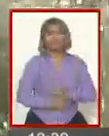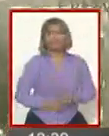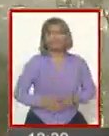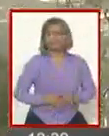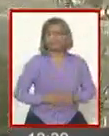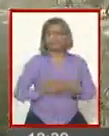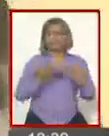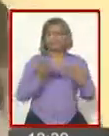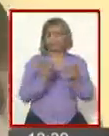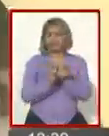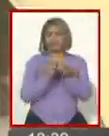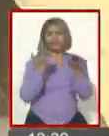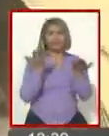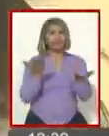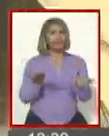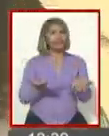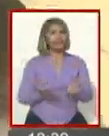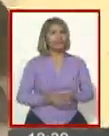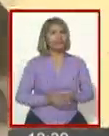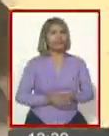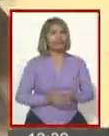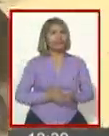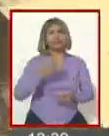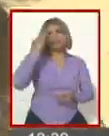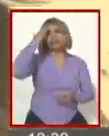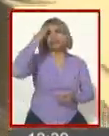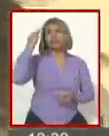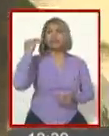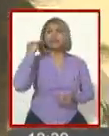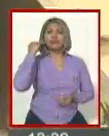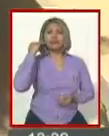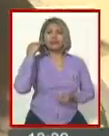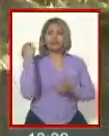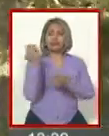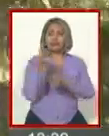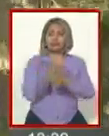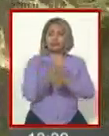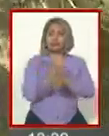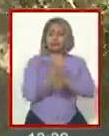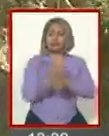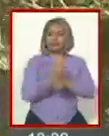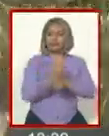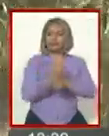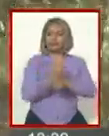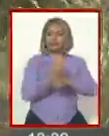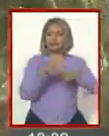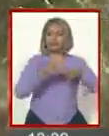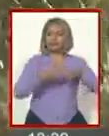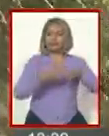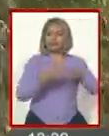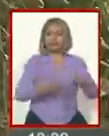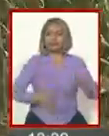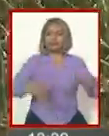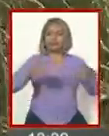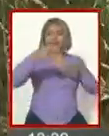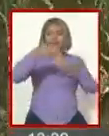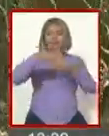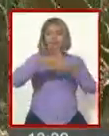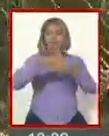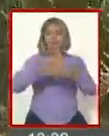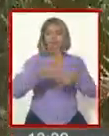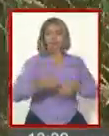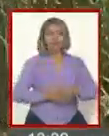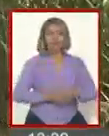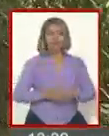se encontraron los restos desde cráneo, fémur y demás, las partes de un esqueleto dentro de un bolsón. Preocupa